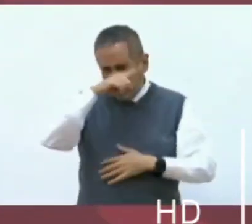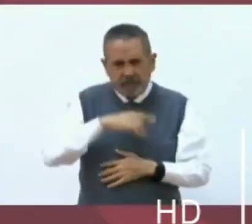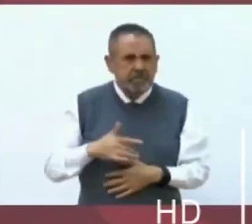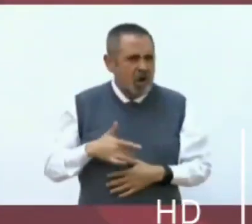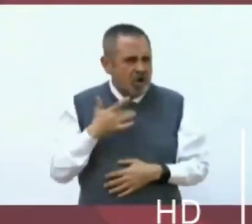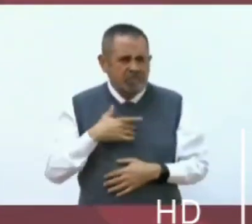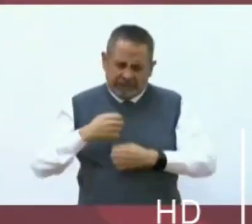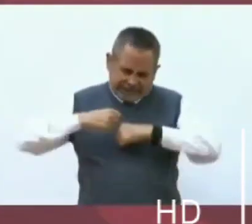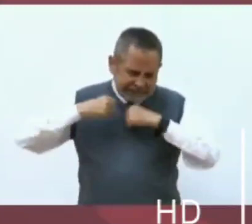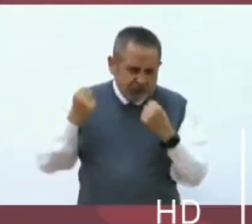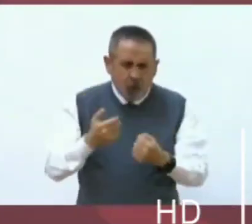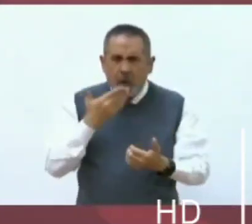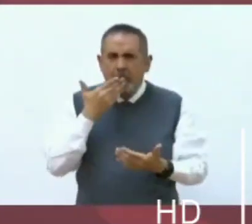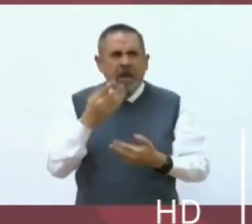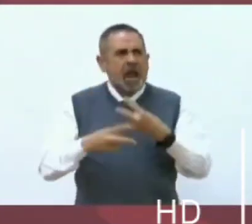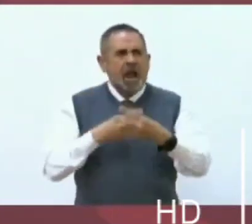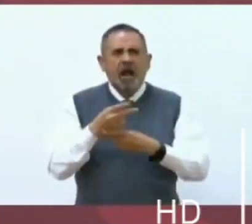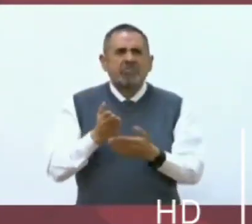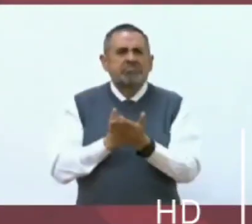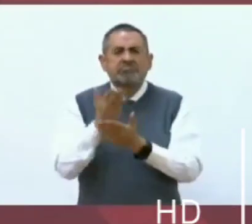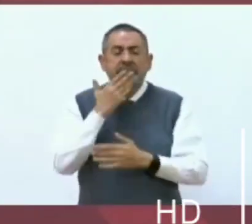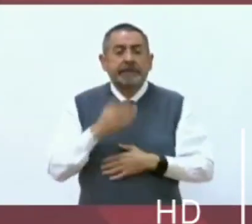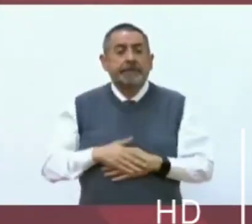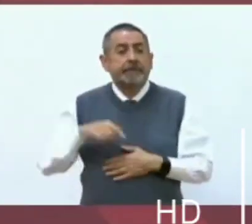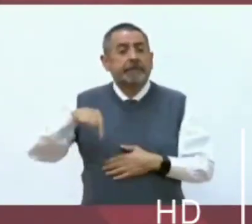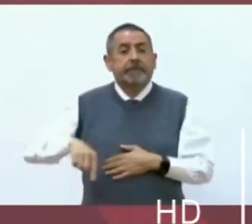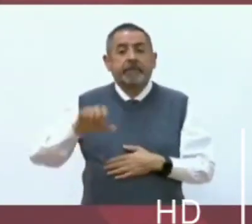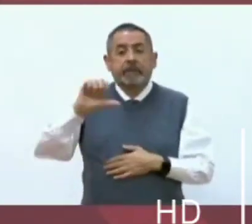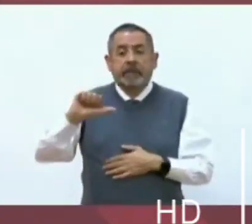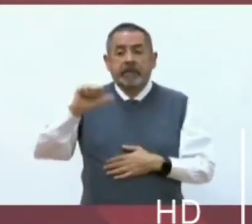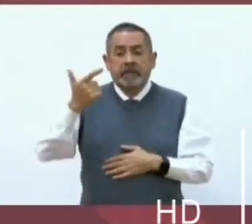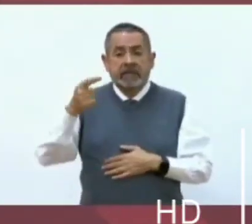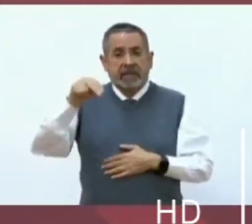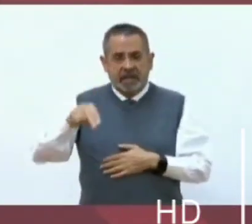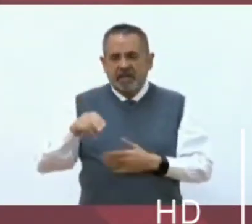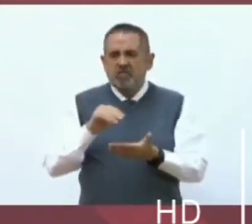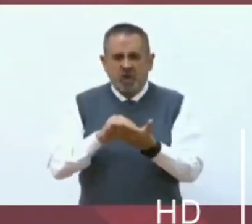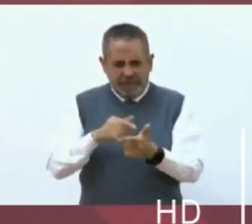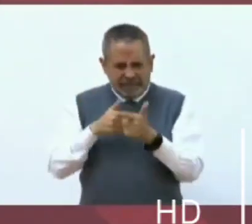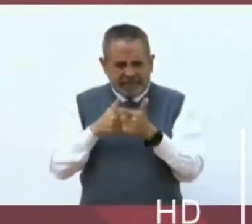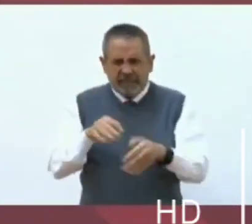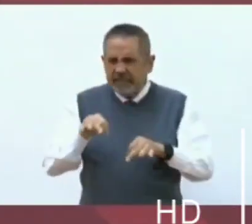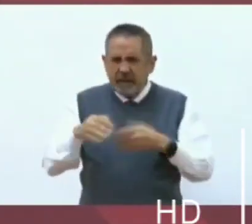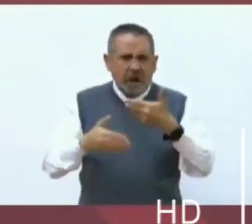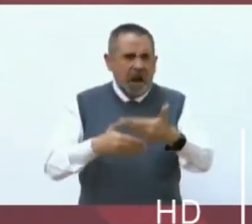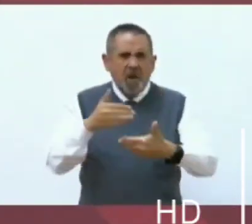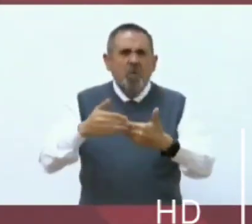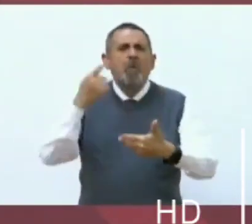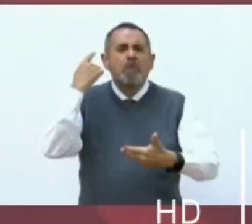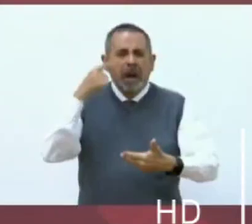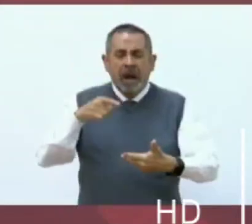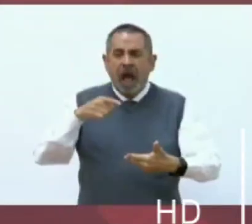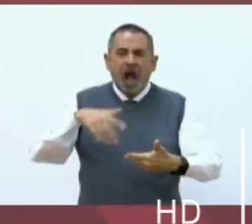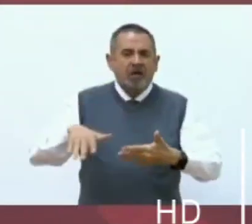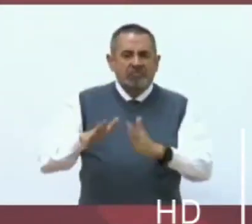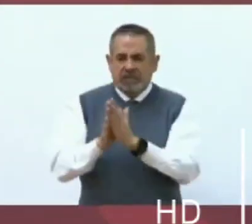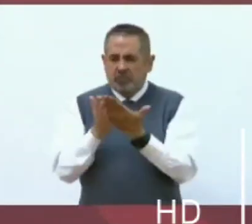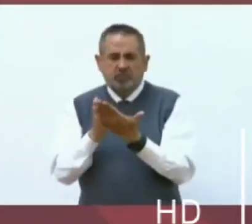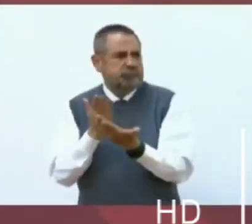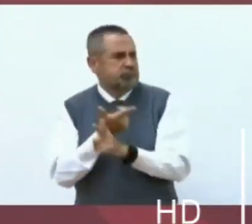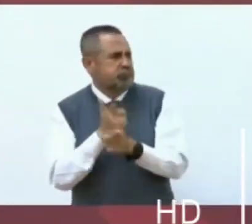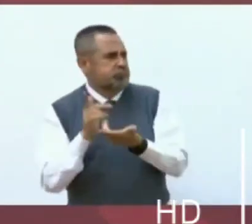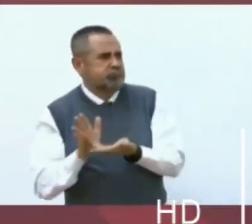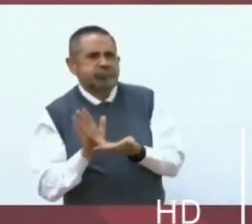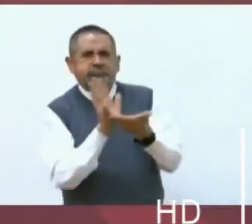convencidos de que vamos por buen camino. En el Archivo General de la Nación seguimos trabajando para liberar la documentación que